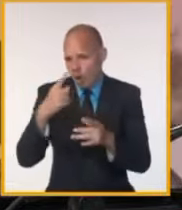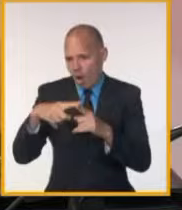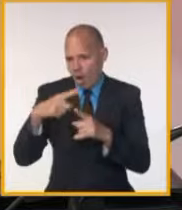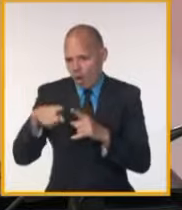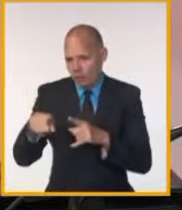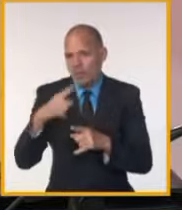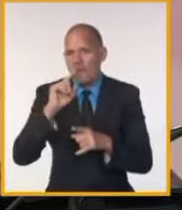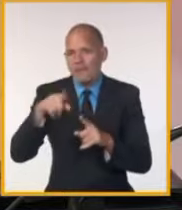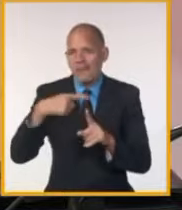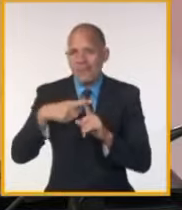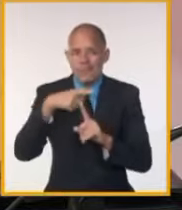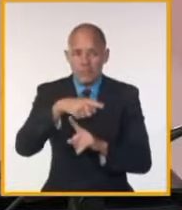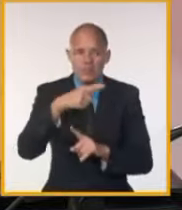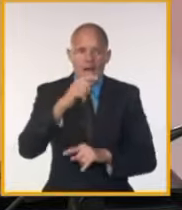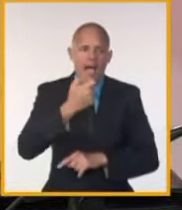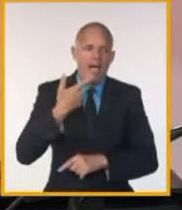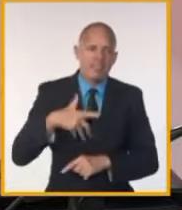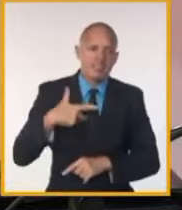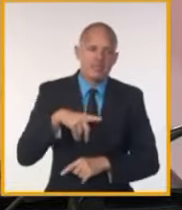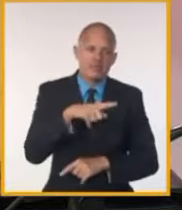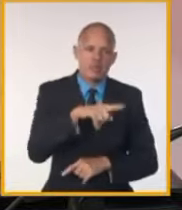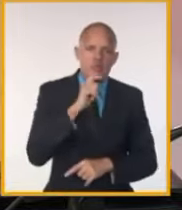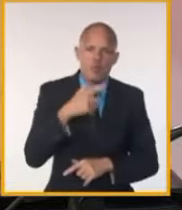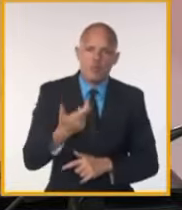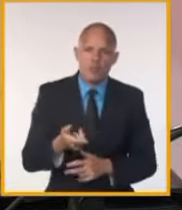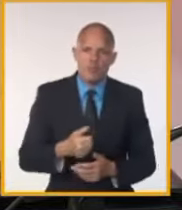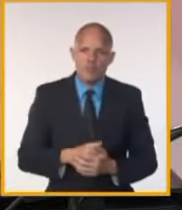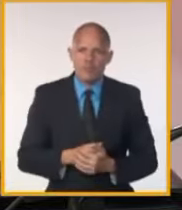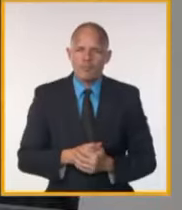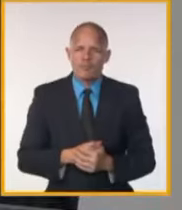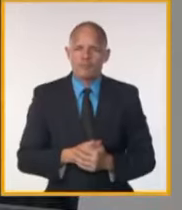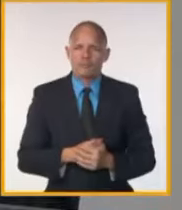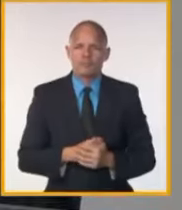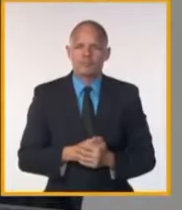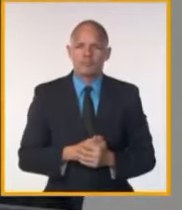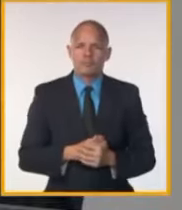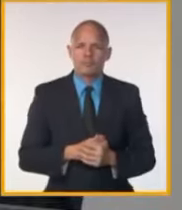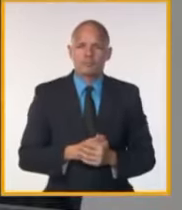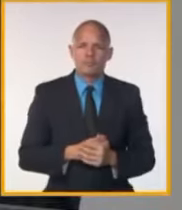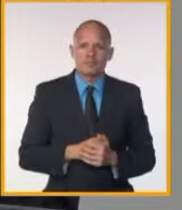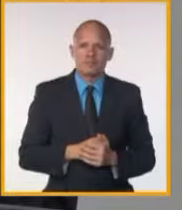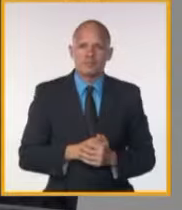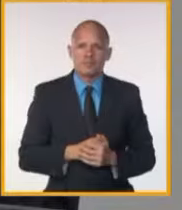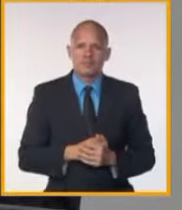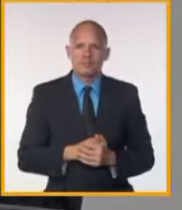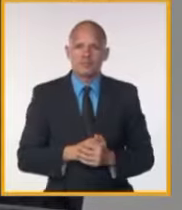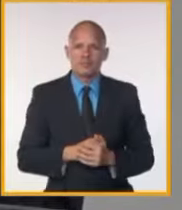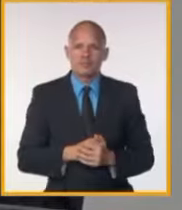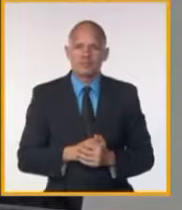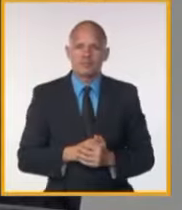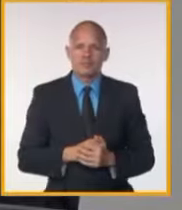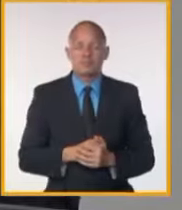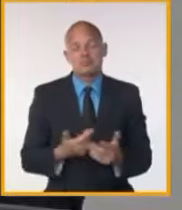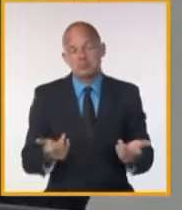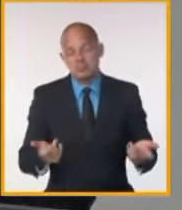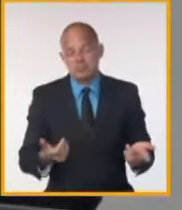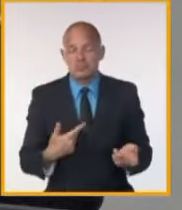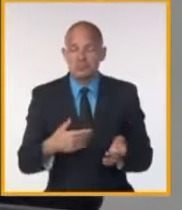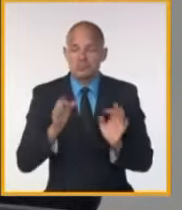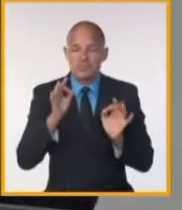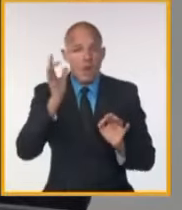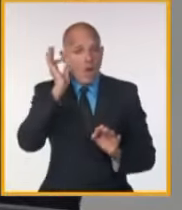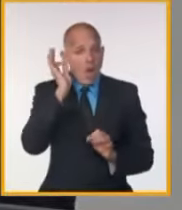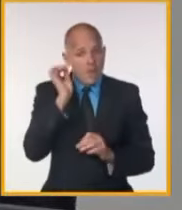diferente a la que aplica mi ley en arí bueno eh Claudia ha iniciado Un gobierno con una gran